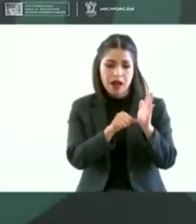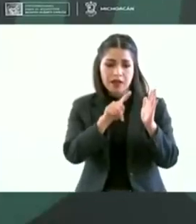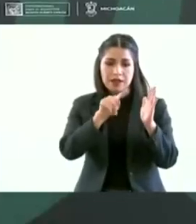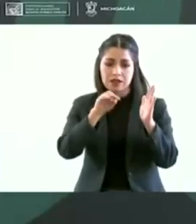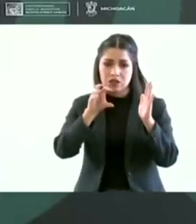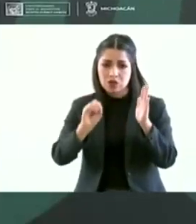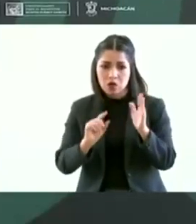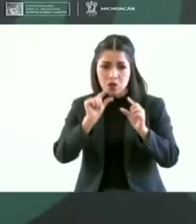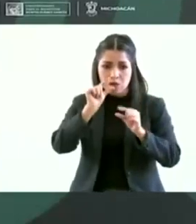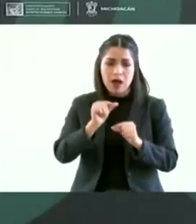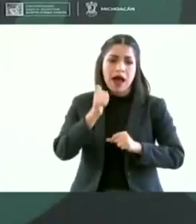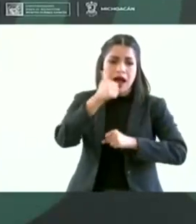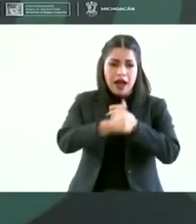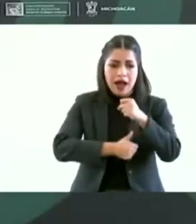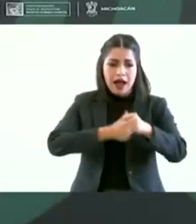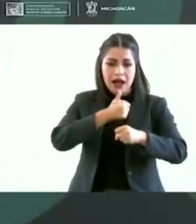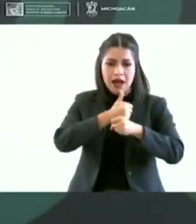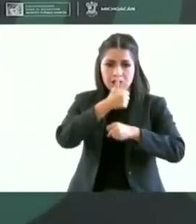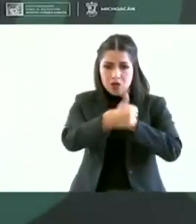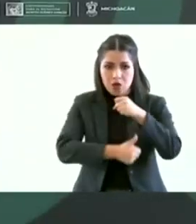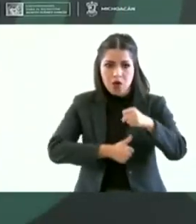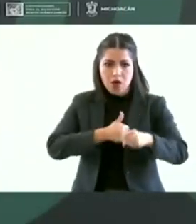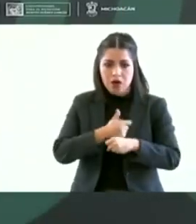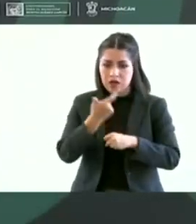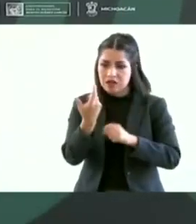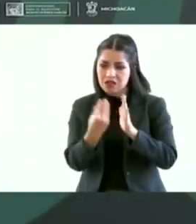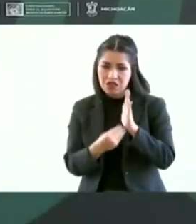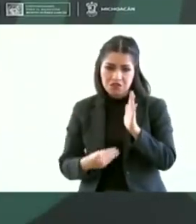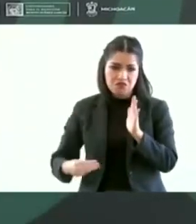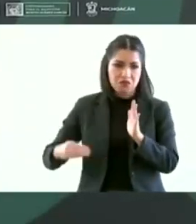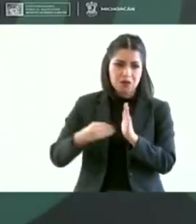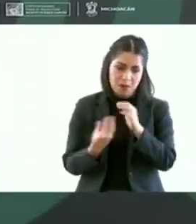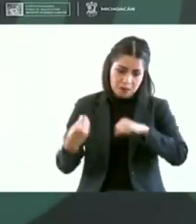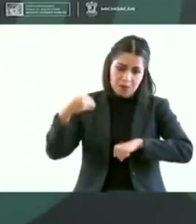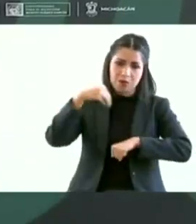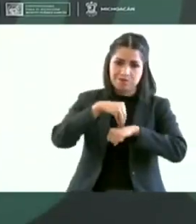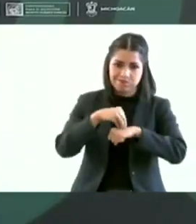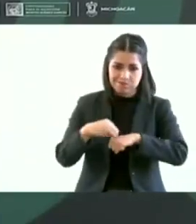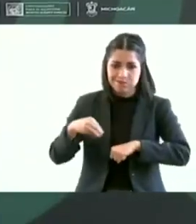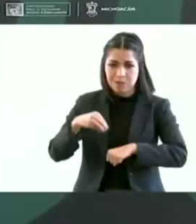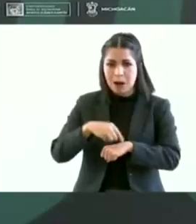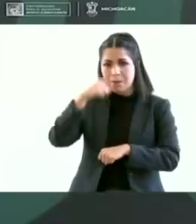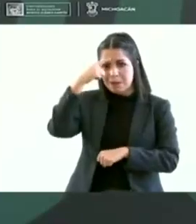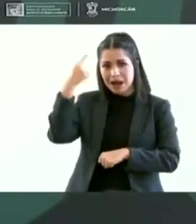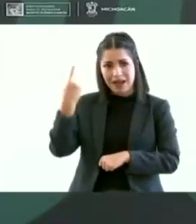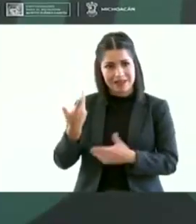ir aumentando el presupuesto para garantizar estos derechos. Entonces,